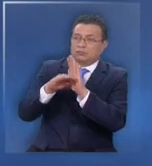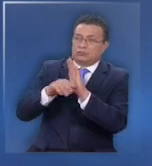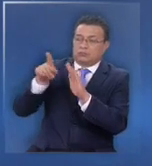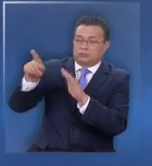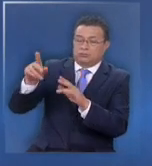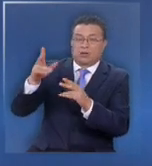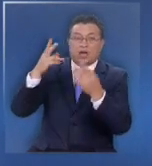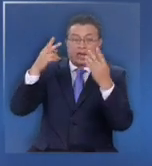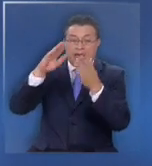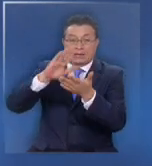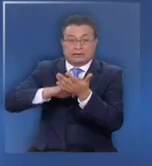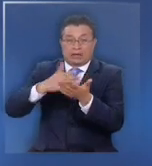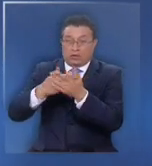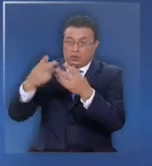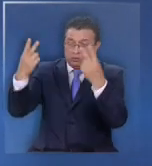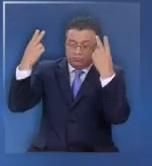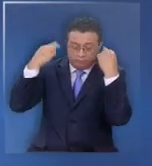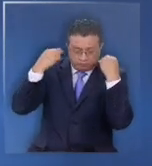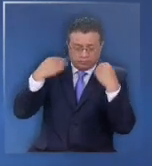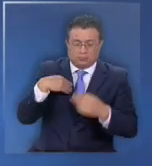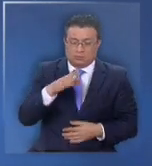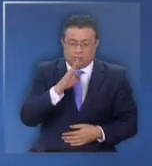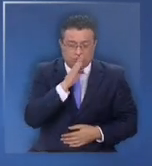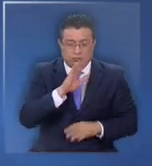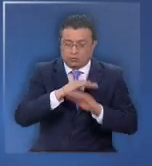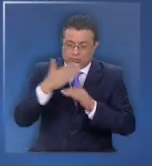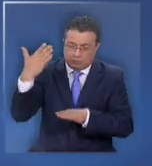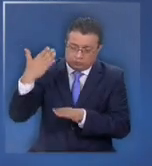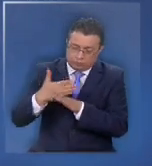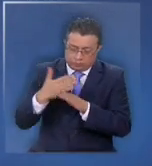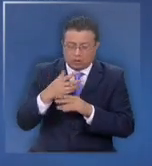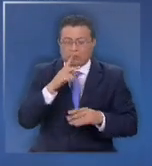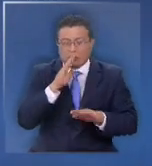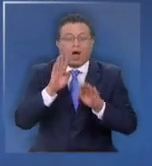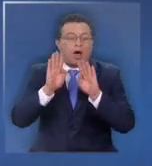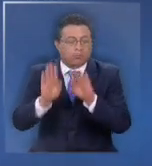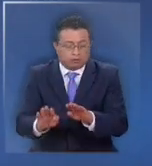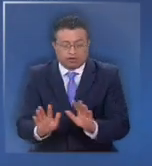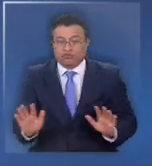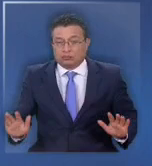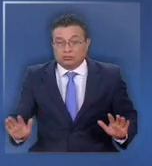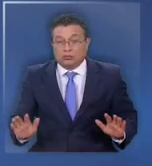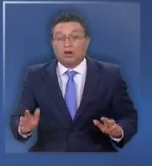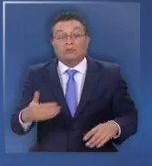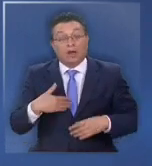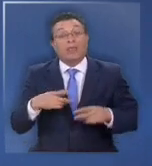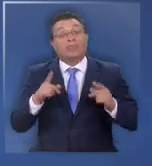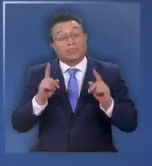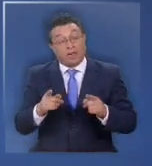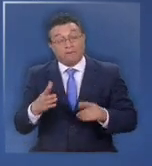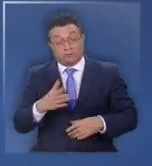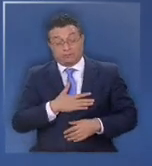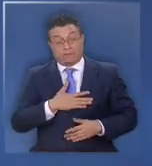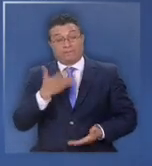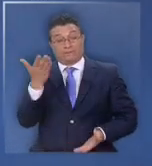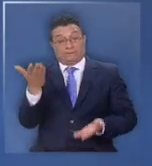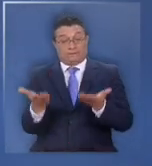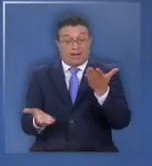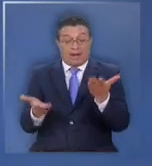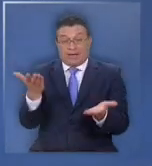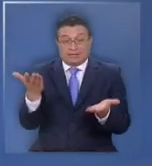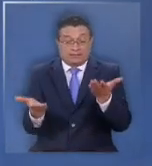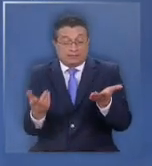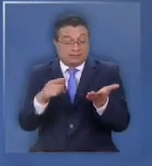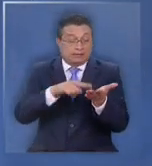y nos sumamos y apoyamos por supuesto todo lo que se defina y tenemos que hacer balance entre lo que